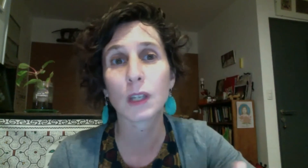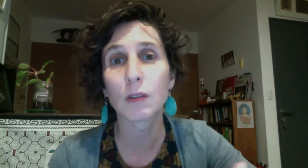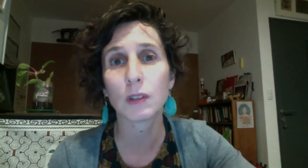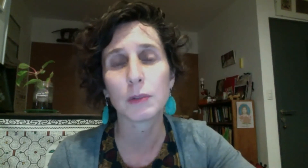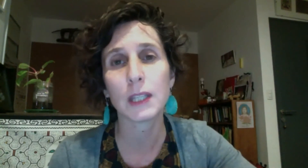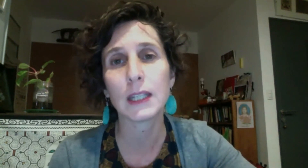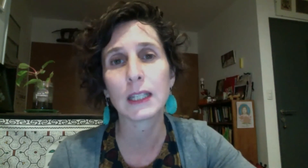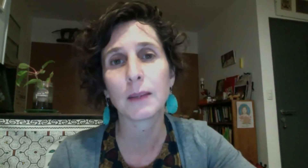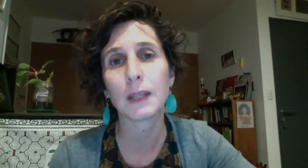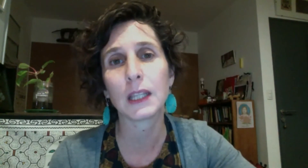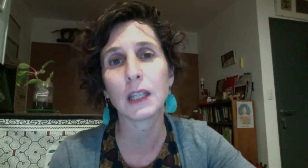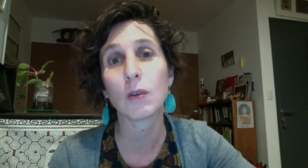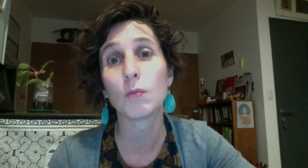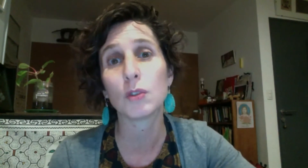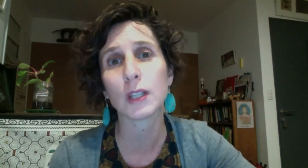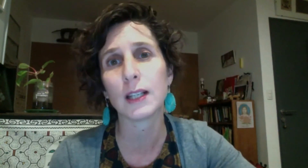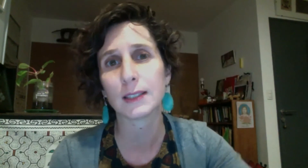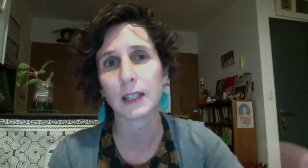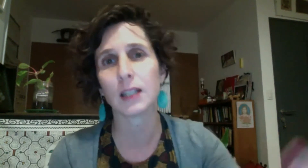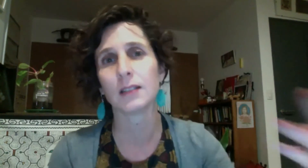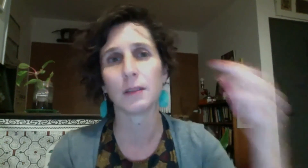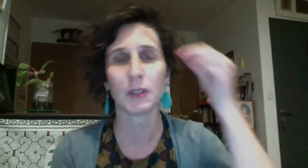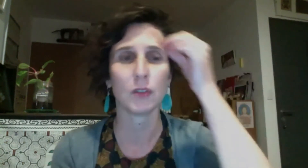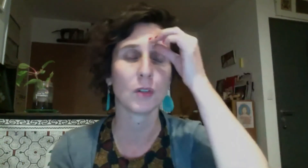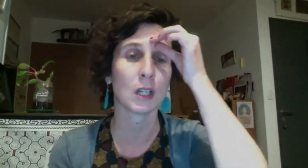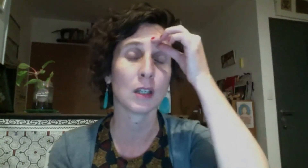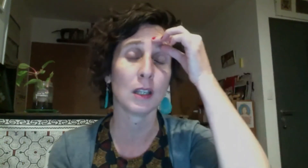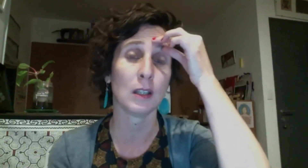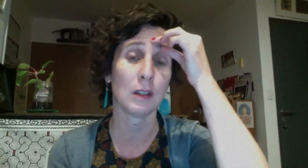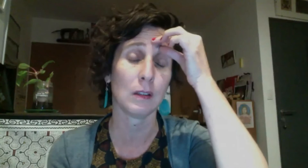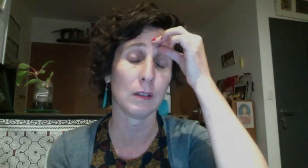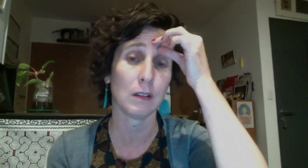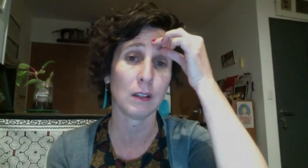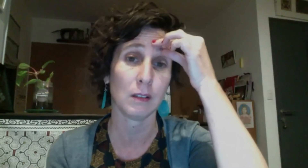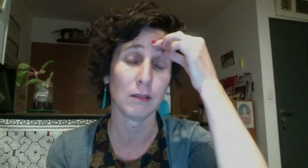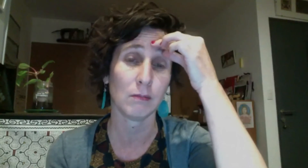Cosa que contribuye directamente con muchas de las áreas que se mencionan